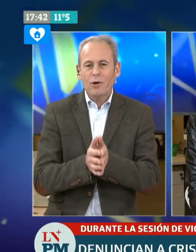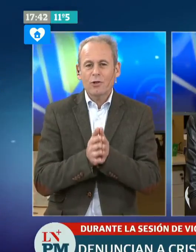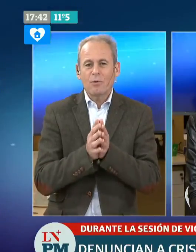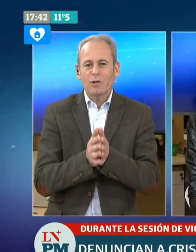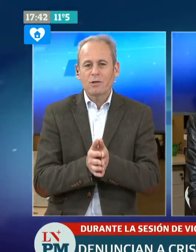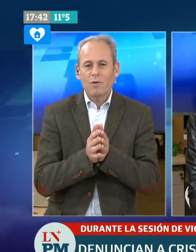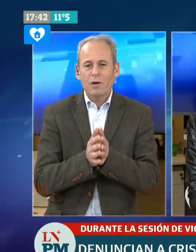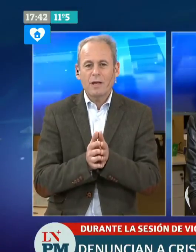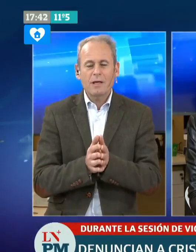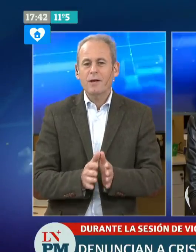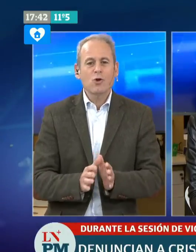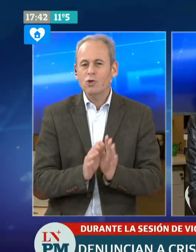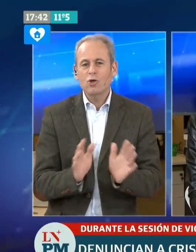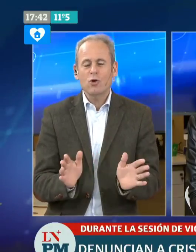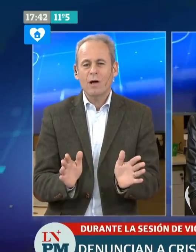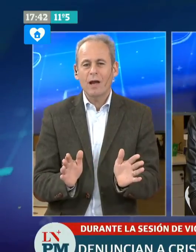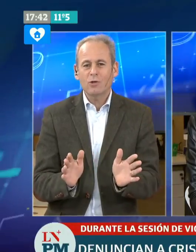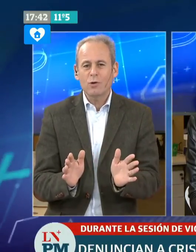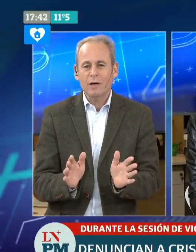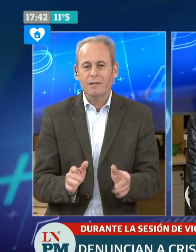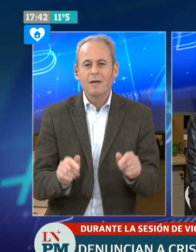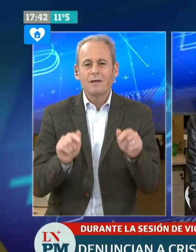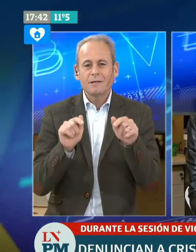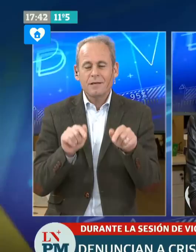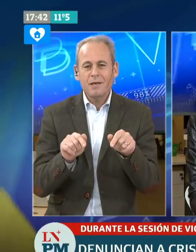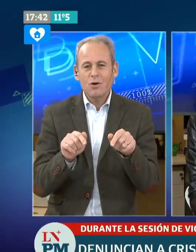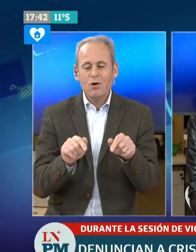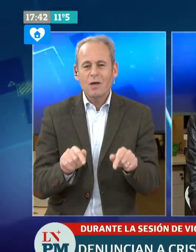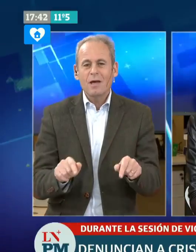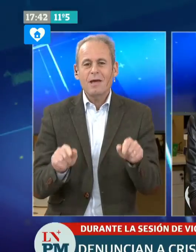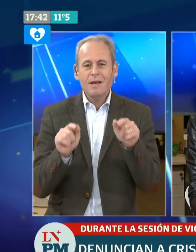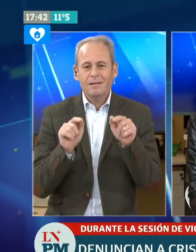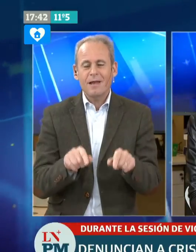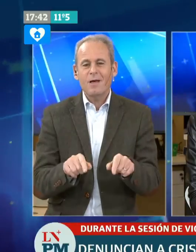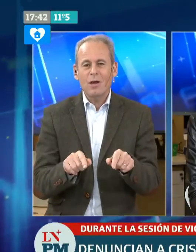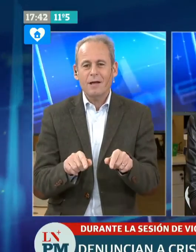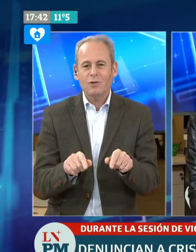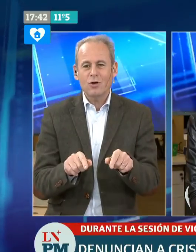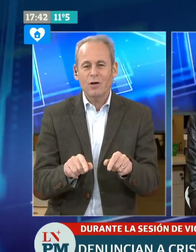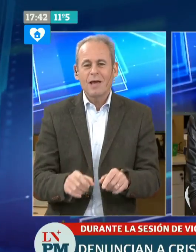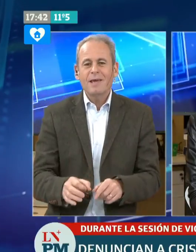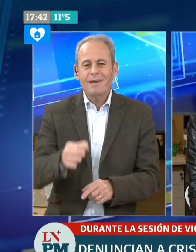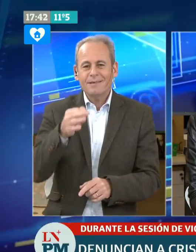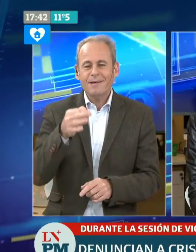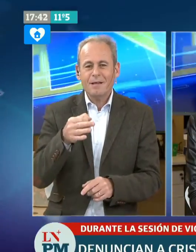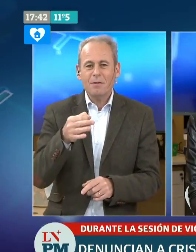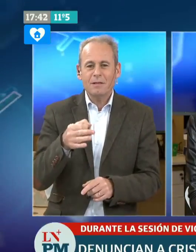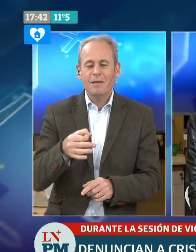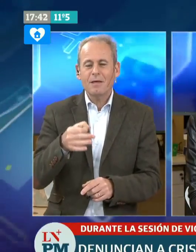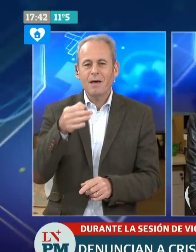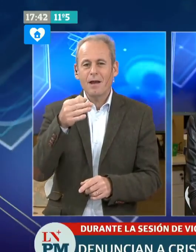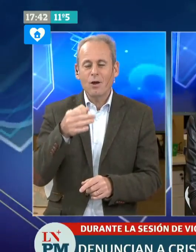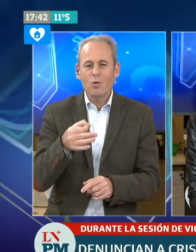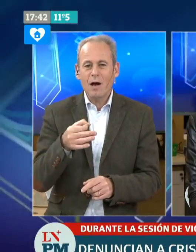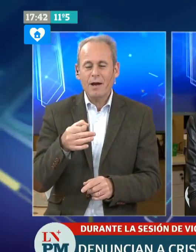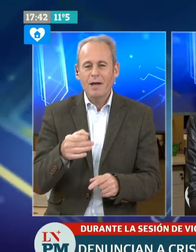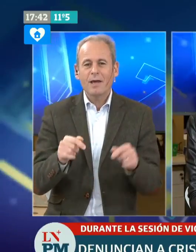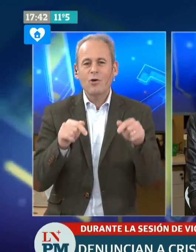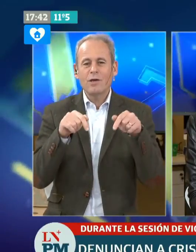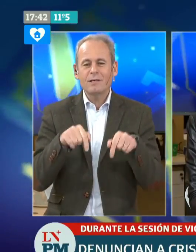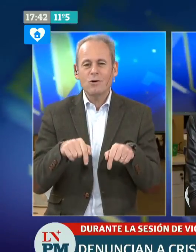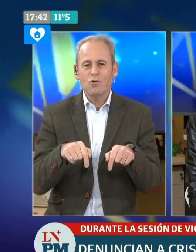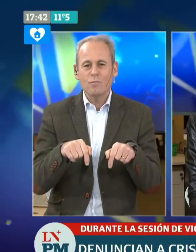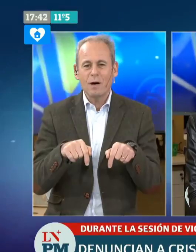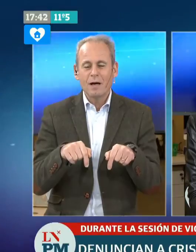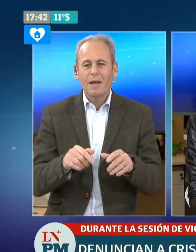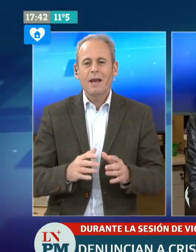mayor derrota política que sufrió Cristina Kirchner no se dio nunca en las urnas. Se dio en el Senado de la Nación y exactamente desde el lugar que